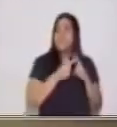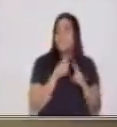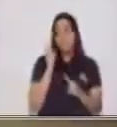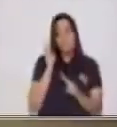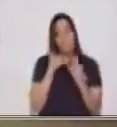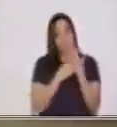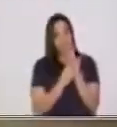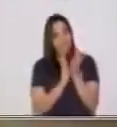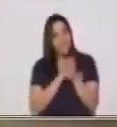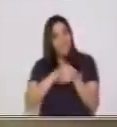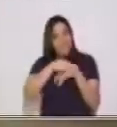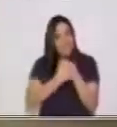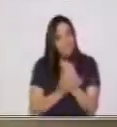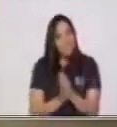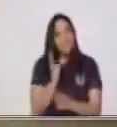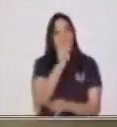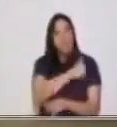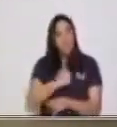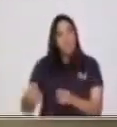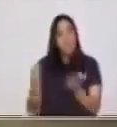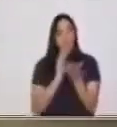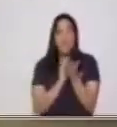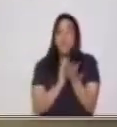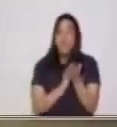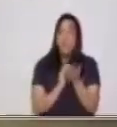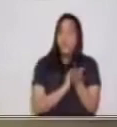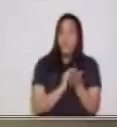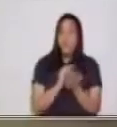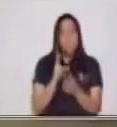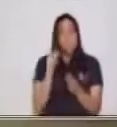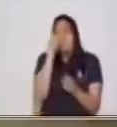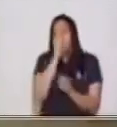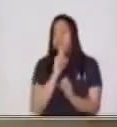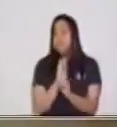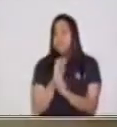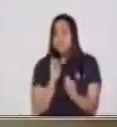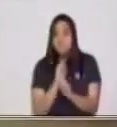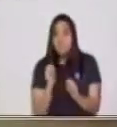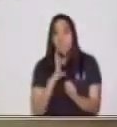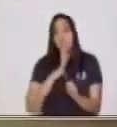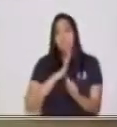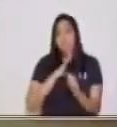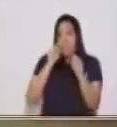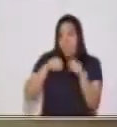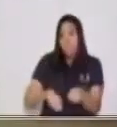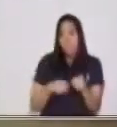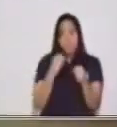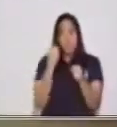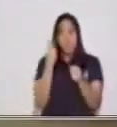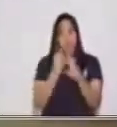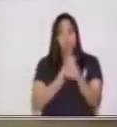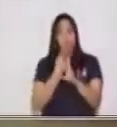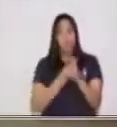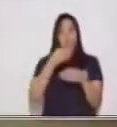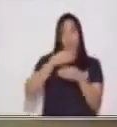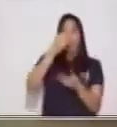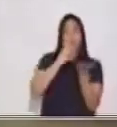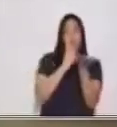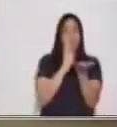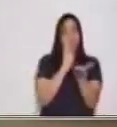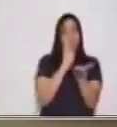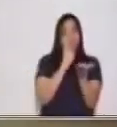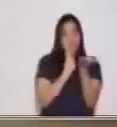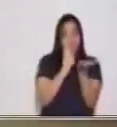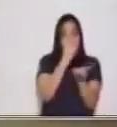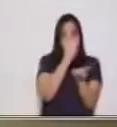recomiendo que laves tus manos constantemente con agua y jabón. Y si no tienes agua y jabón de manera inmediata, puedes utilizar alcohol